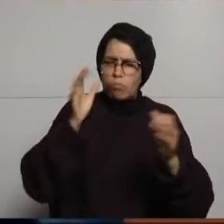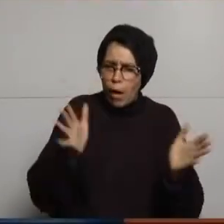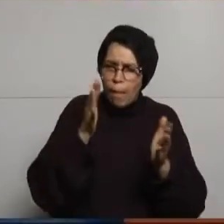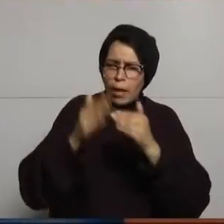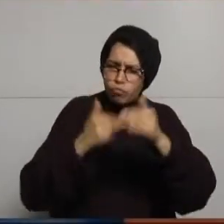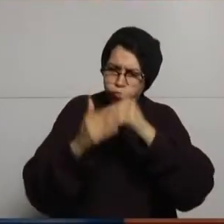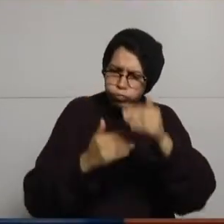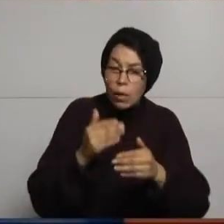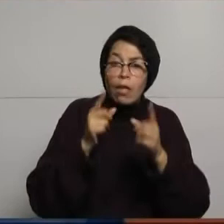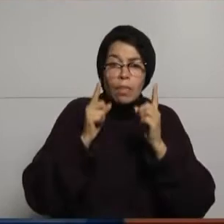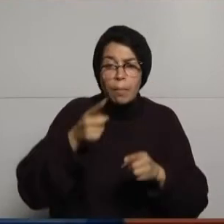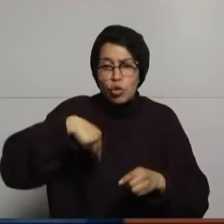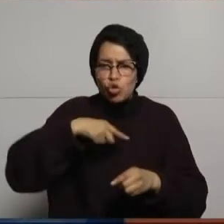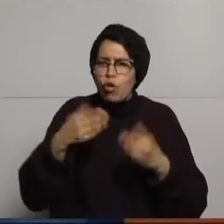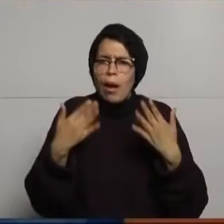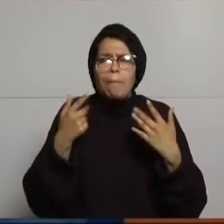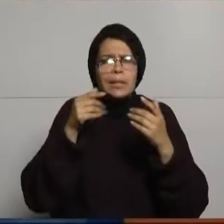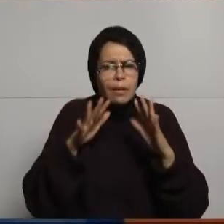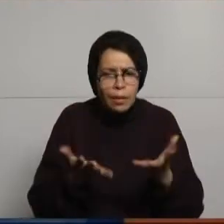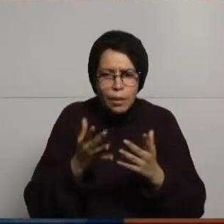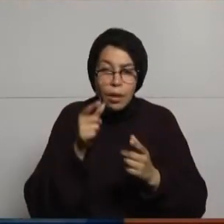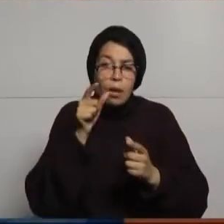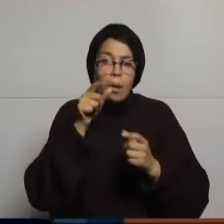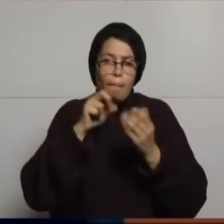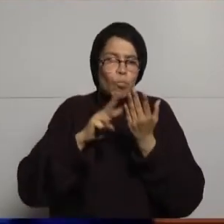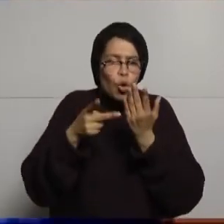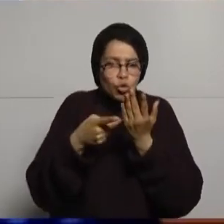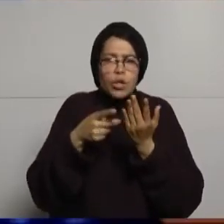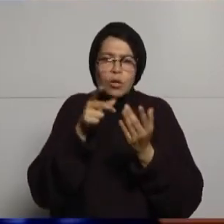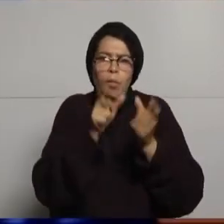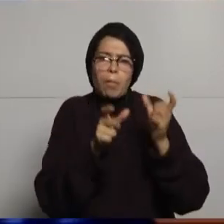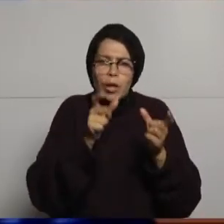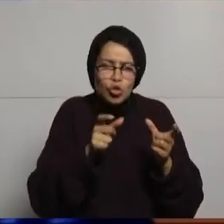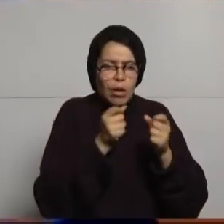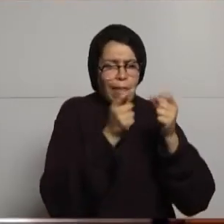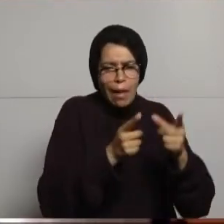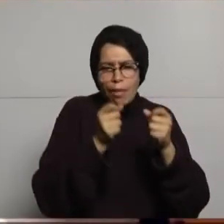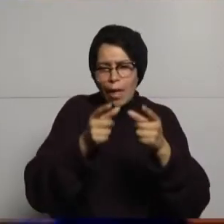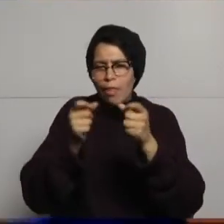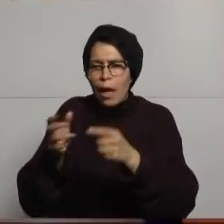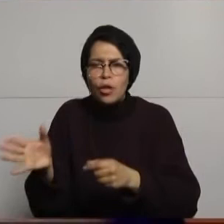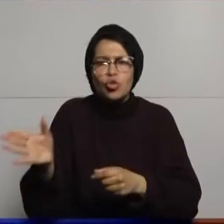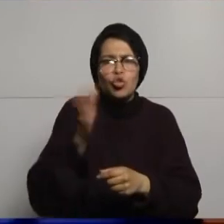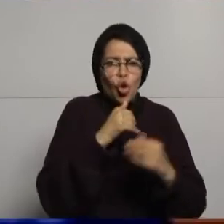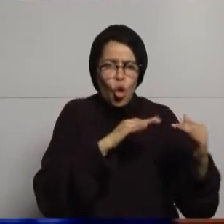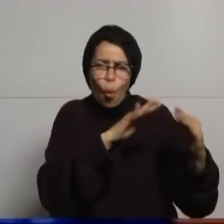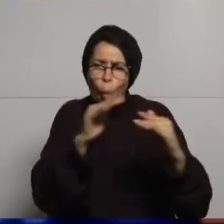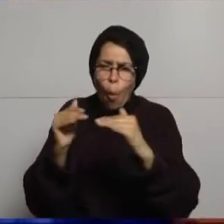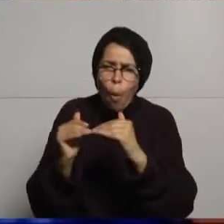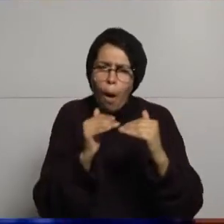tecnología al servicio de la construcción de proyectos que superen la inequidad, o que en Brasil salga